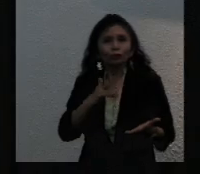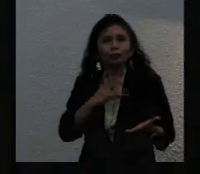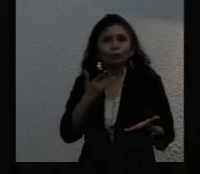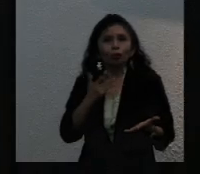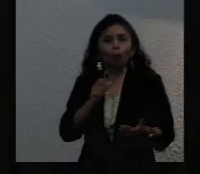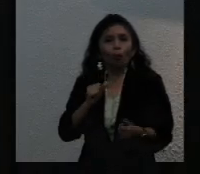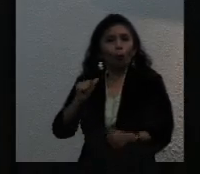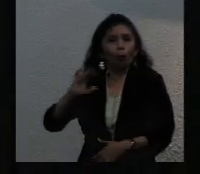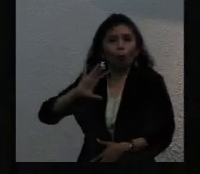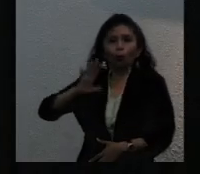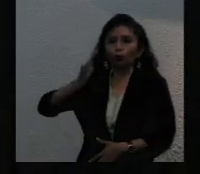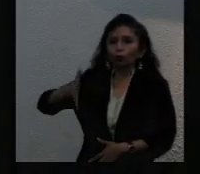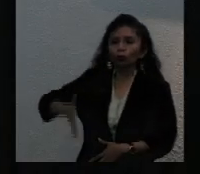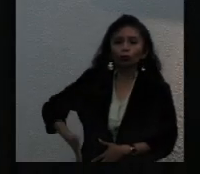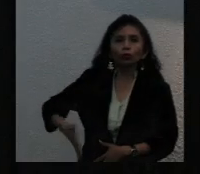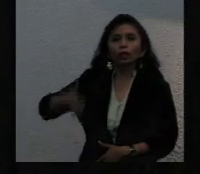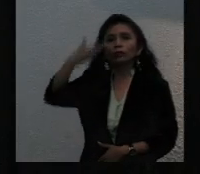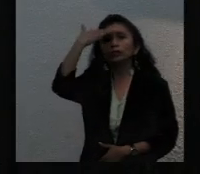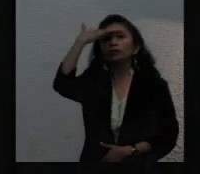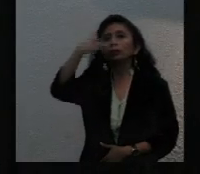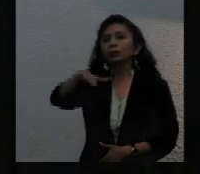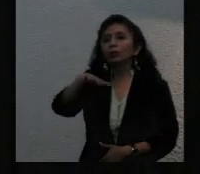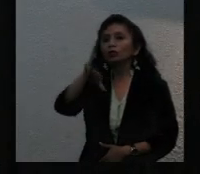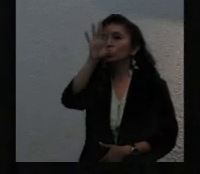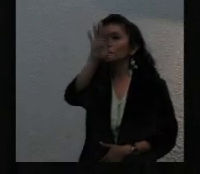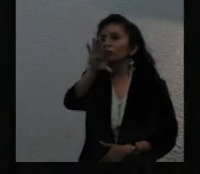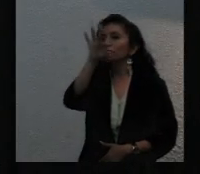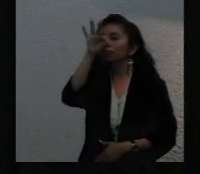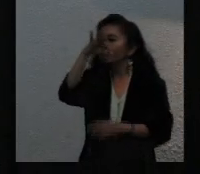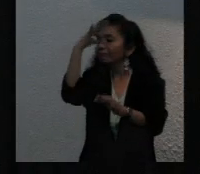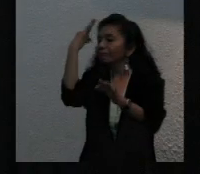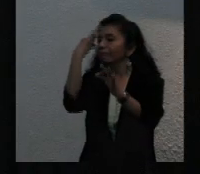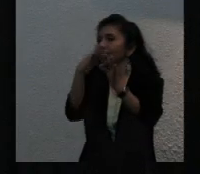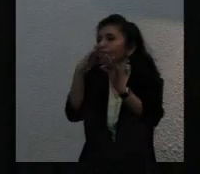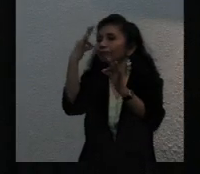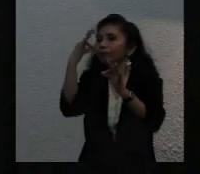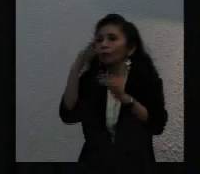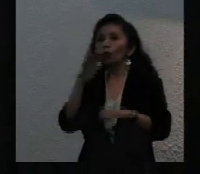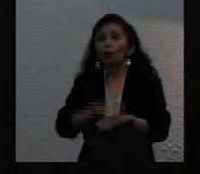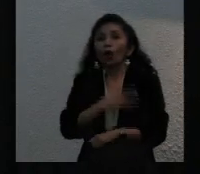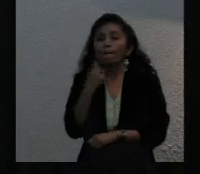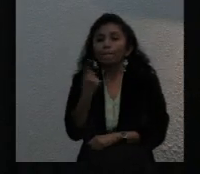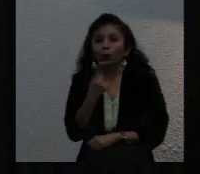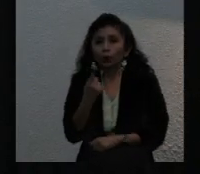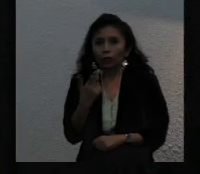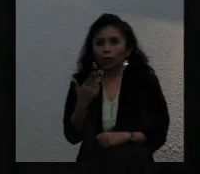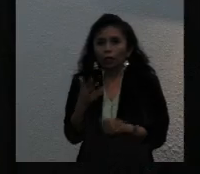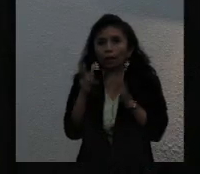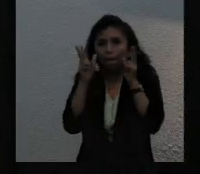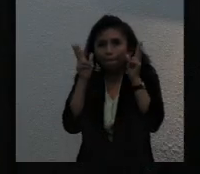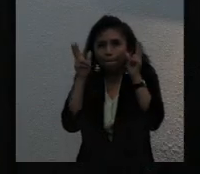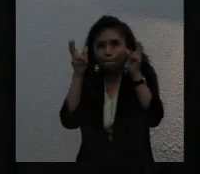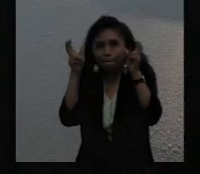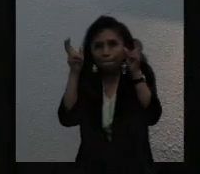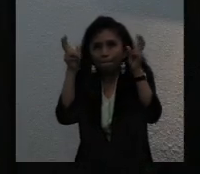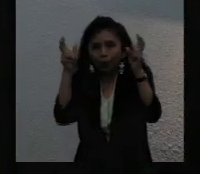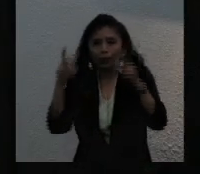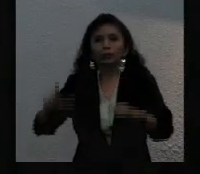representadas, sino que sabíamos que elegimos correctamente, porque la visión humanista y sensible de